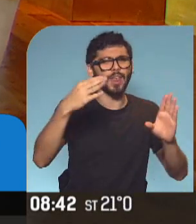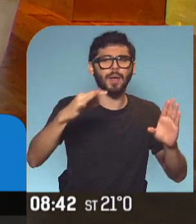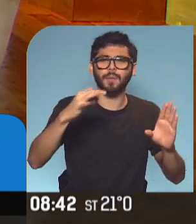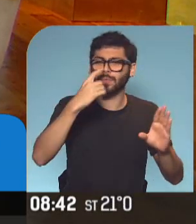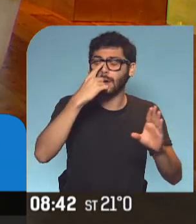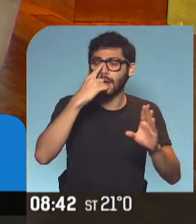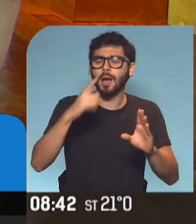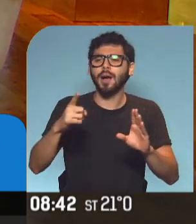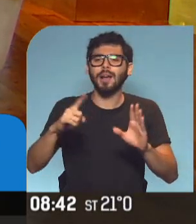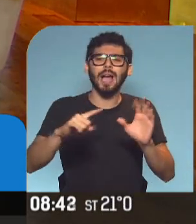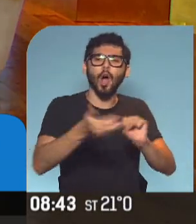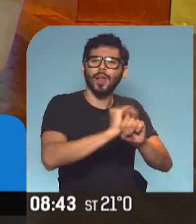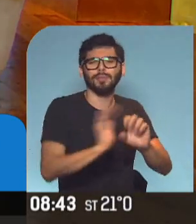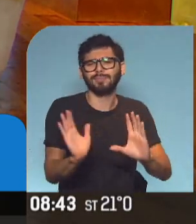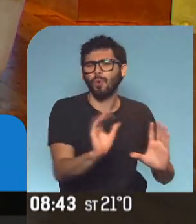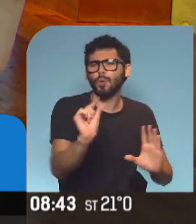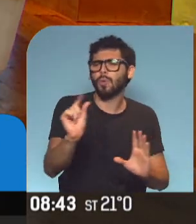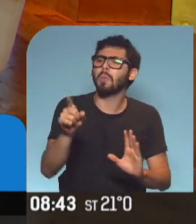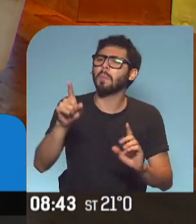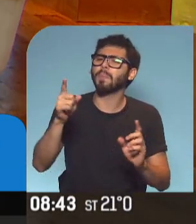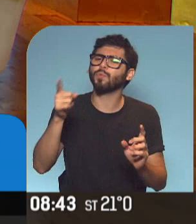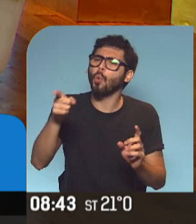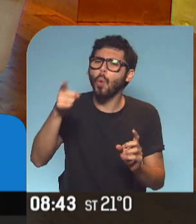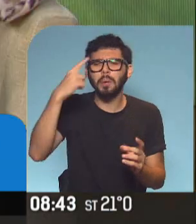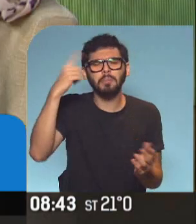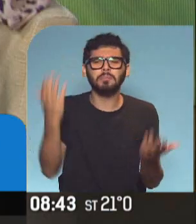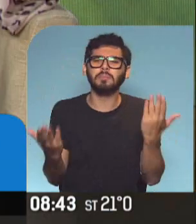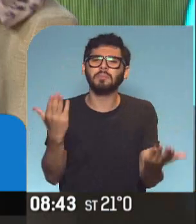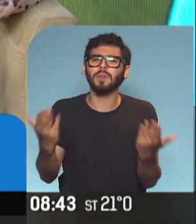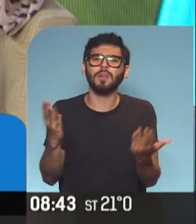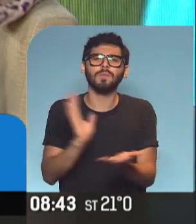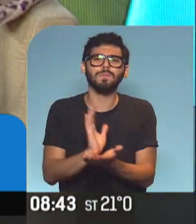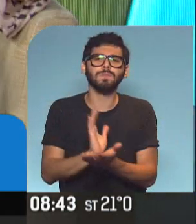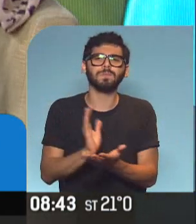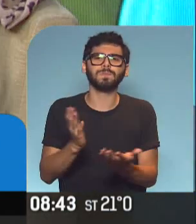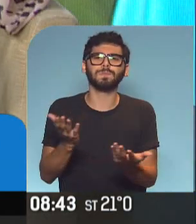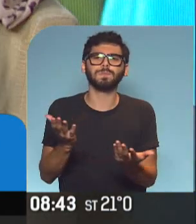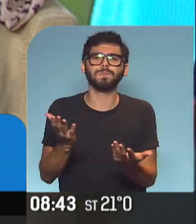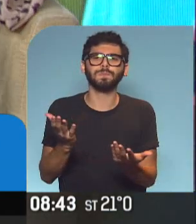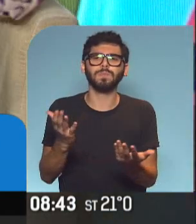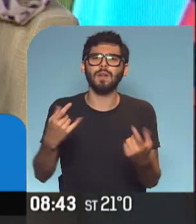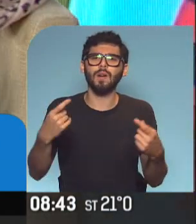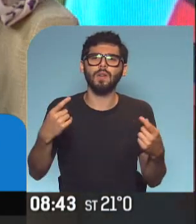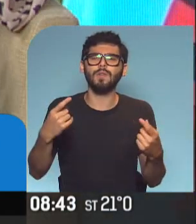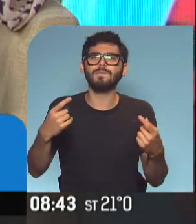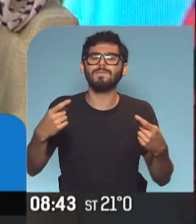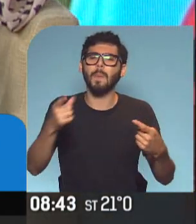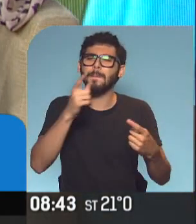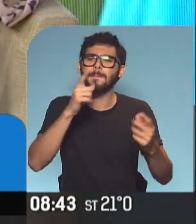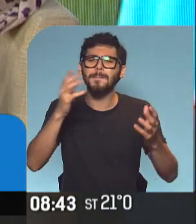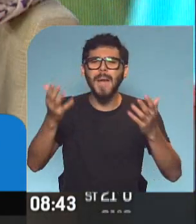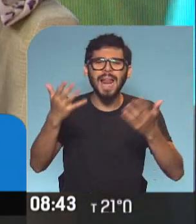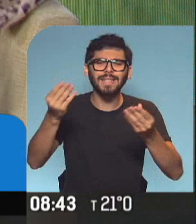lado por un minuto como analizamos esta condición permanente de manifestar contradicciones o supuestas contradicciones